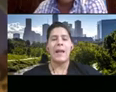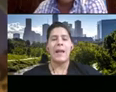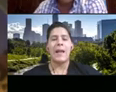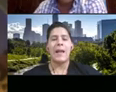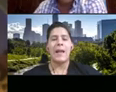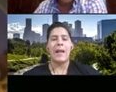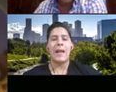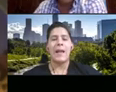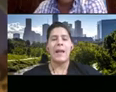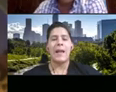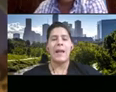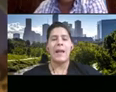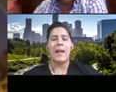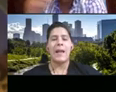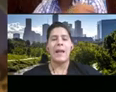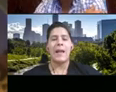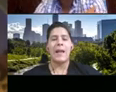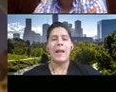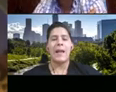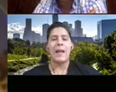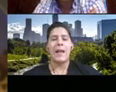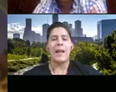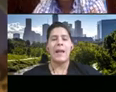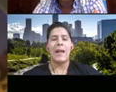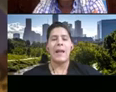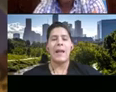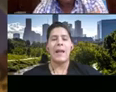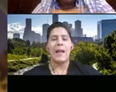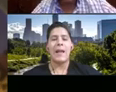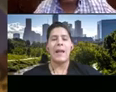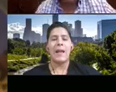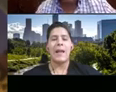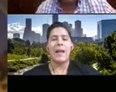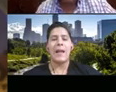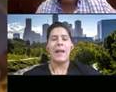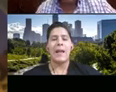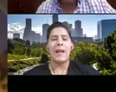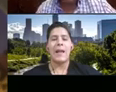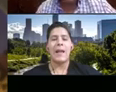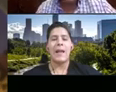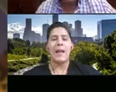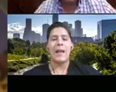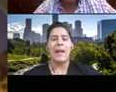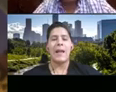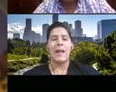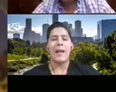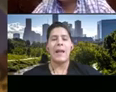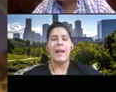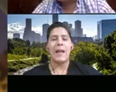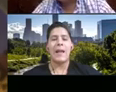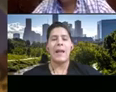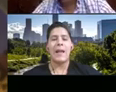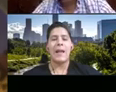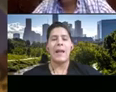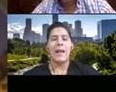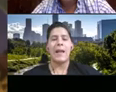Es un tour que cuesta cerca de $170, pero la verdad es que es una experiencia increíble porque inclusive van a poder tener un lunch con un astronauta. Siguiente,